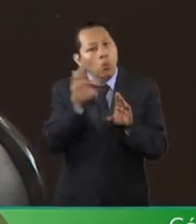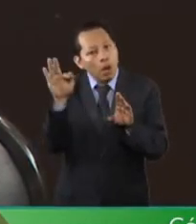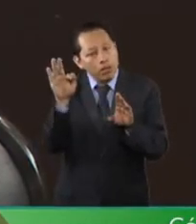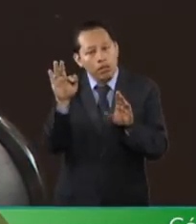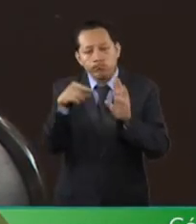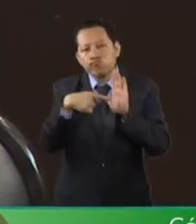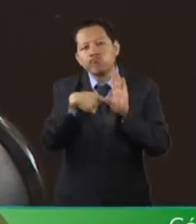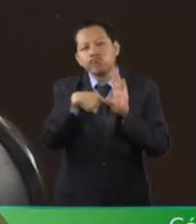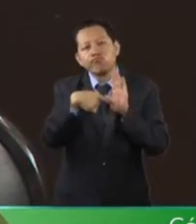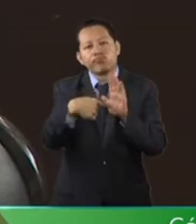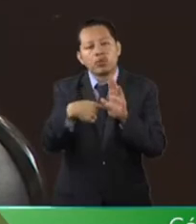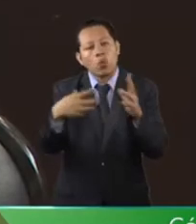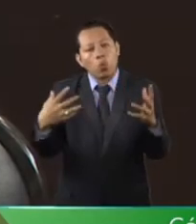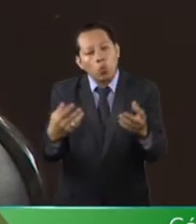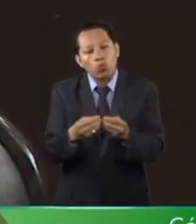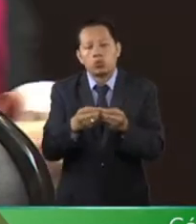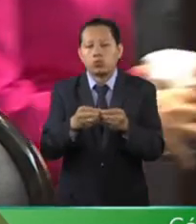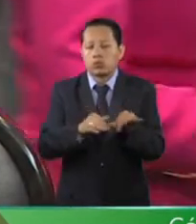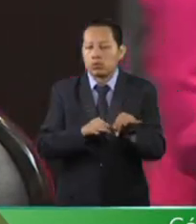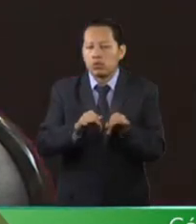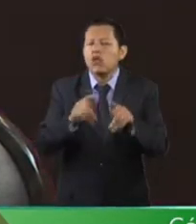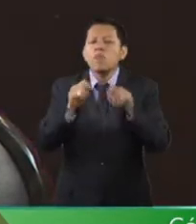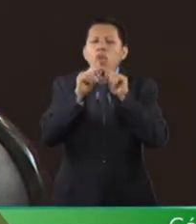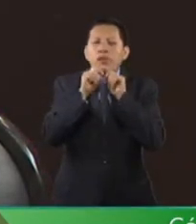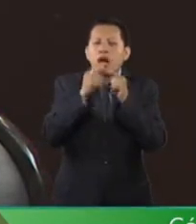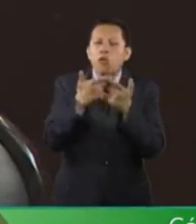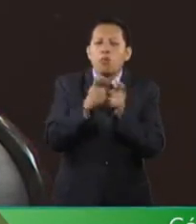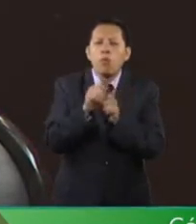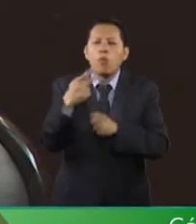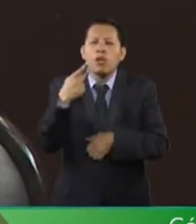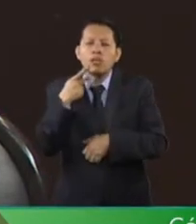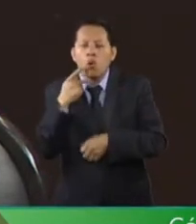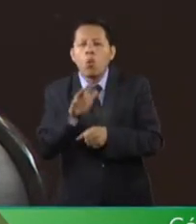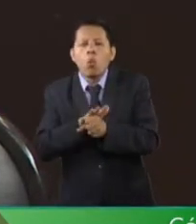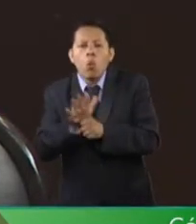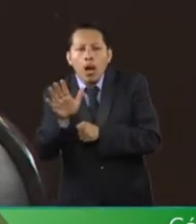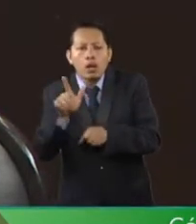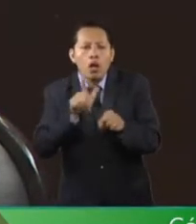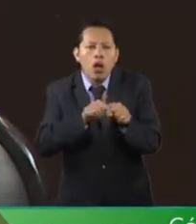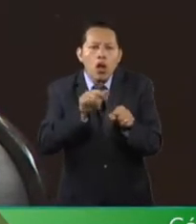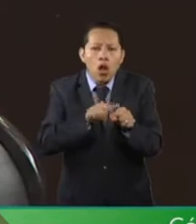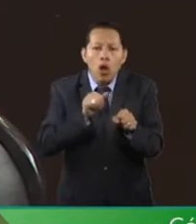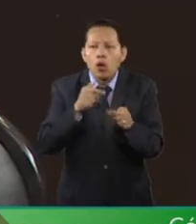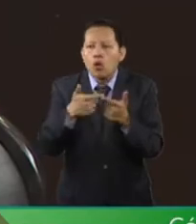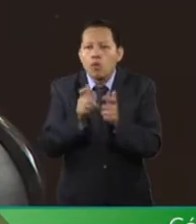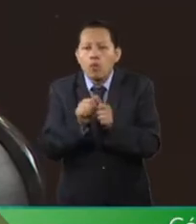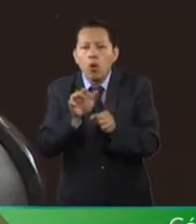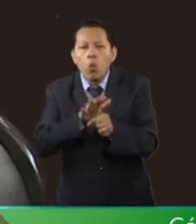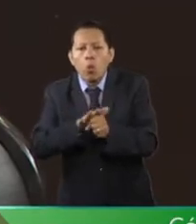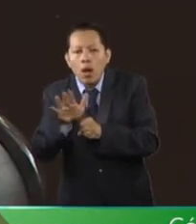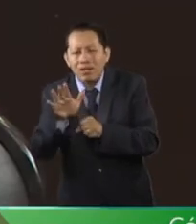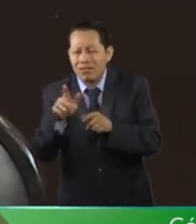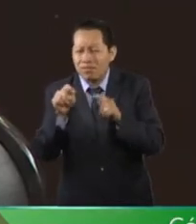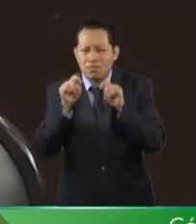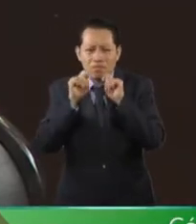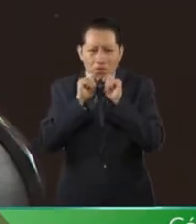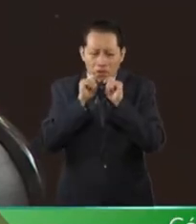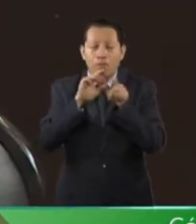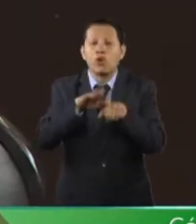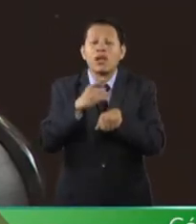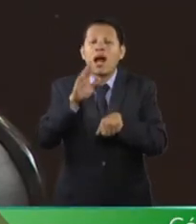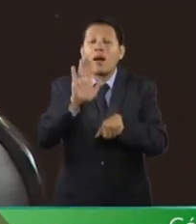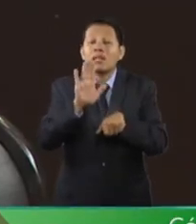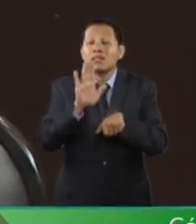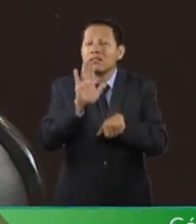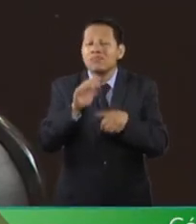a pesar de la bancada y los colores que cada uno representemos, porque en muchas ocasiones se divide en lugar de